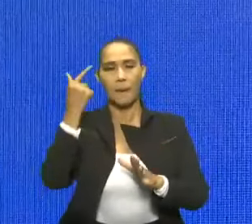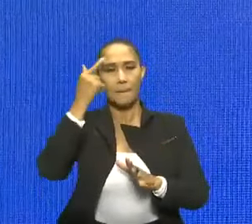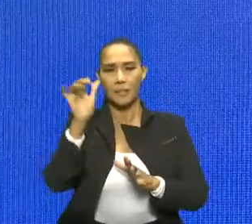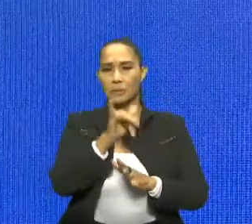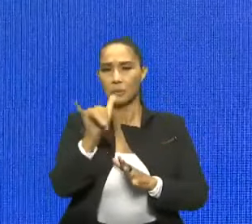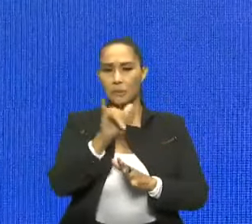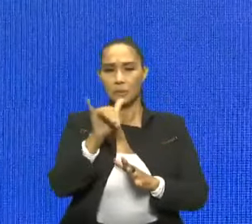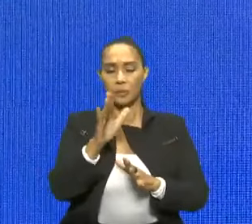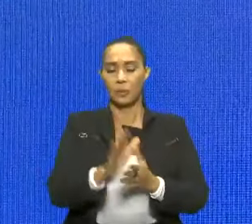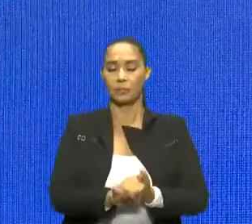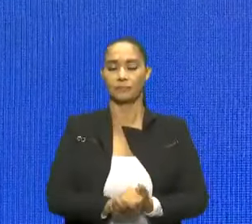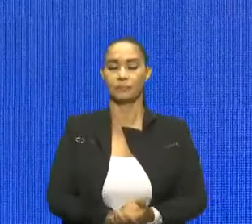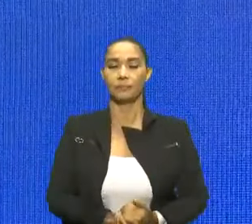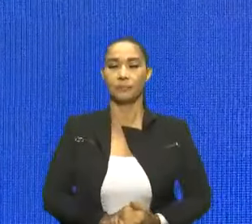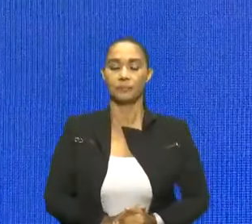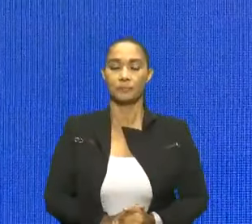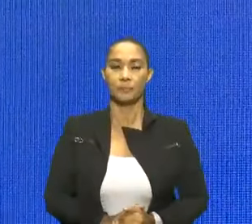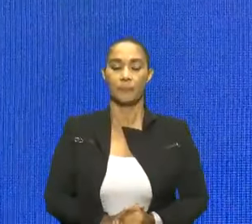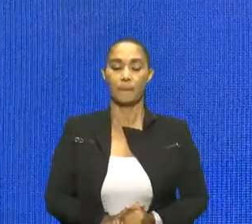así.